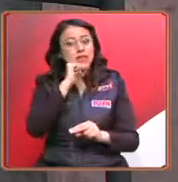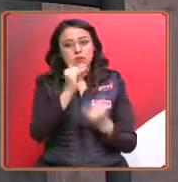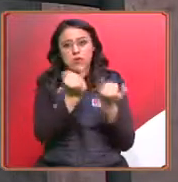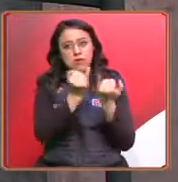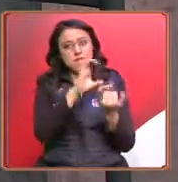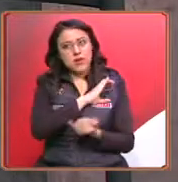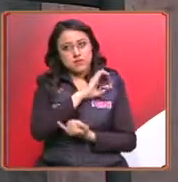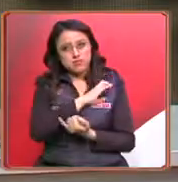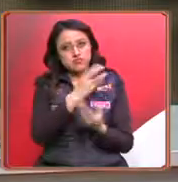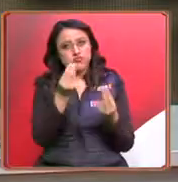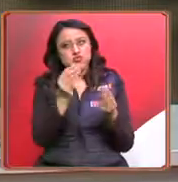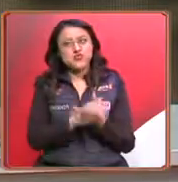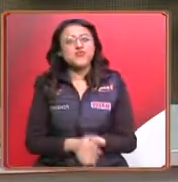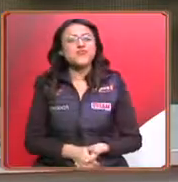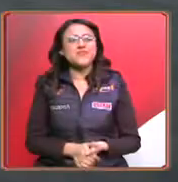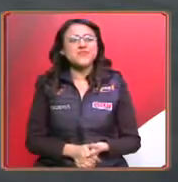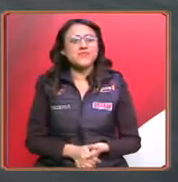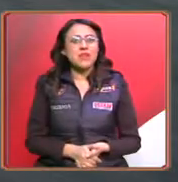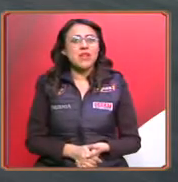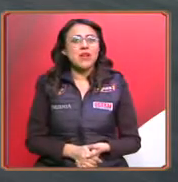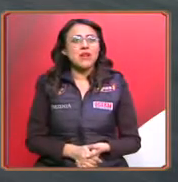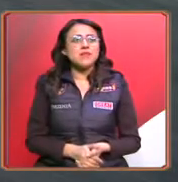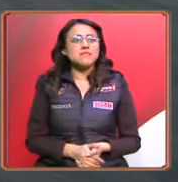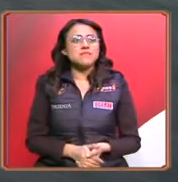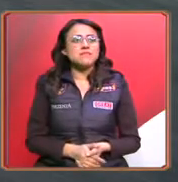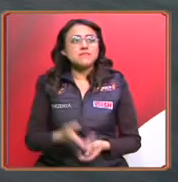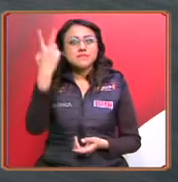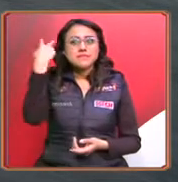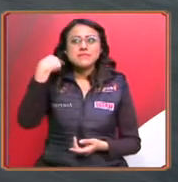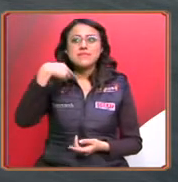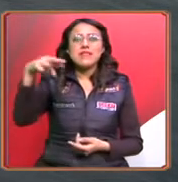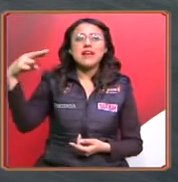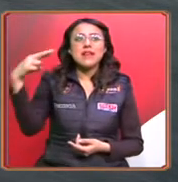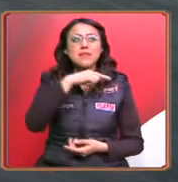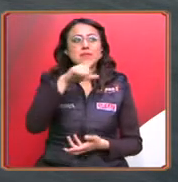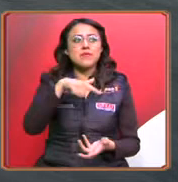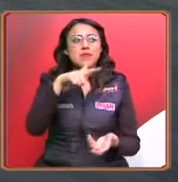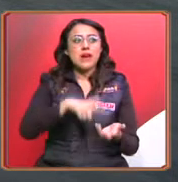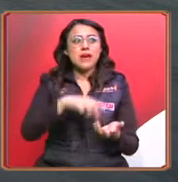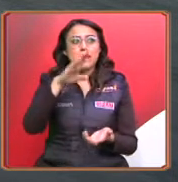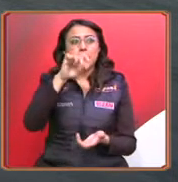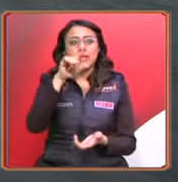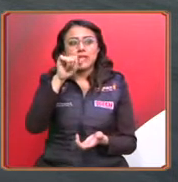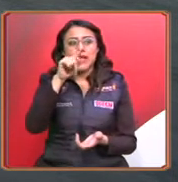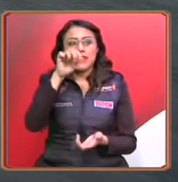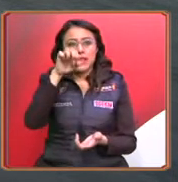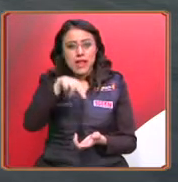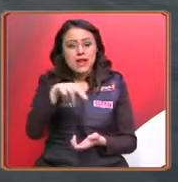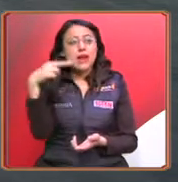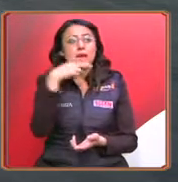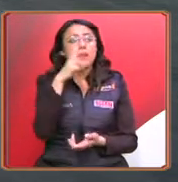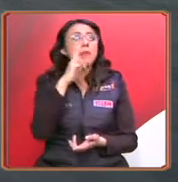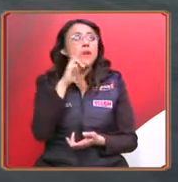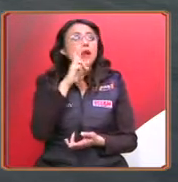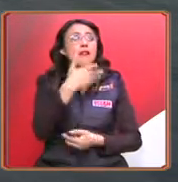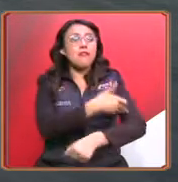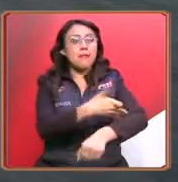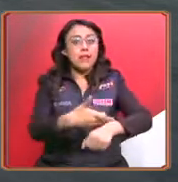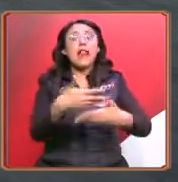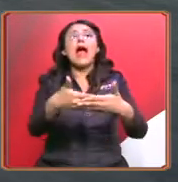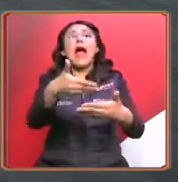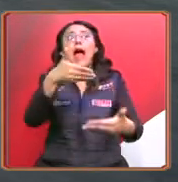consentí. ¿Cómo te fue, Calle? Muy bien. ¿Viaje relámpago a Mazatlán? Viaje relámpago a ver a la familia antes